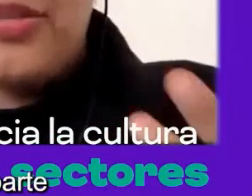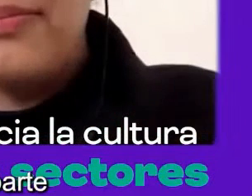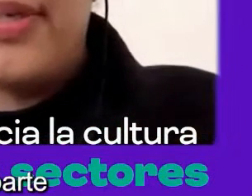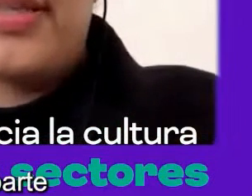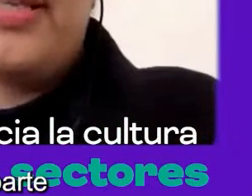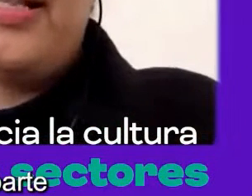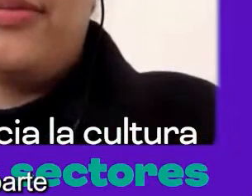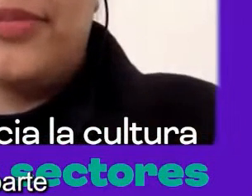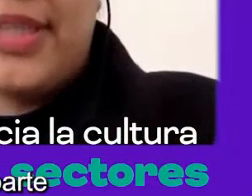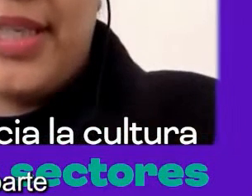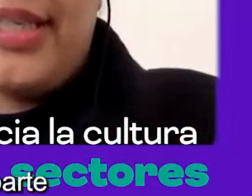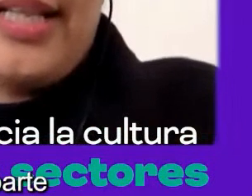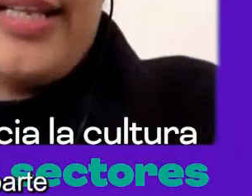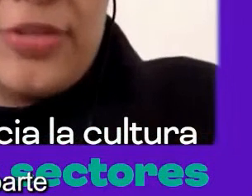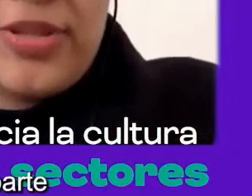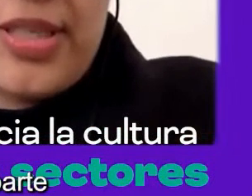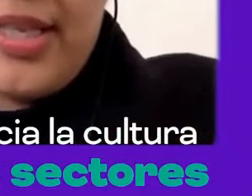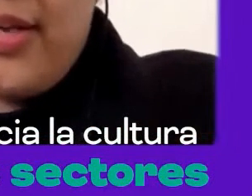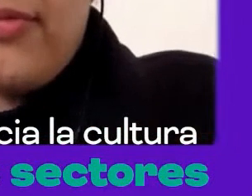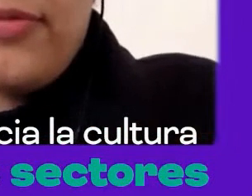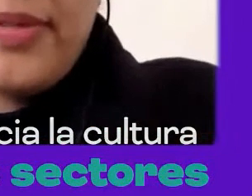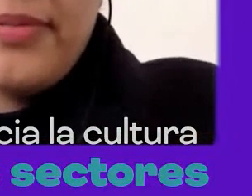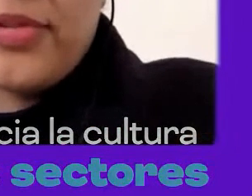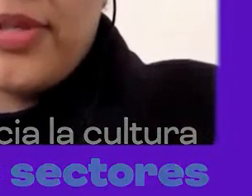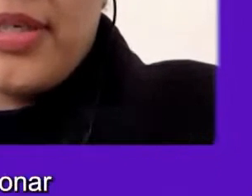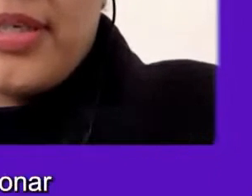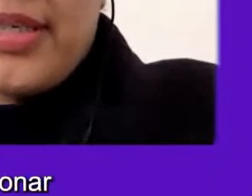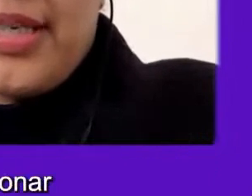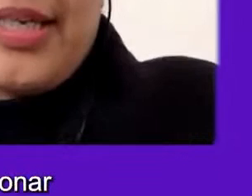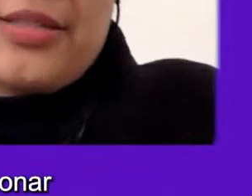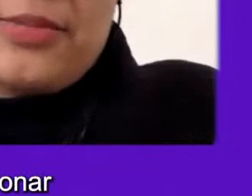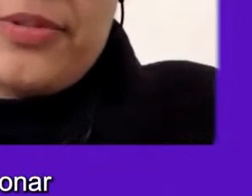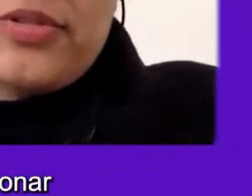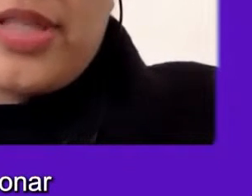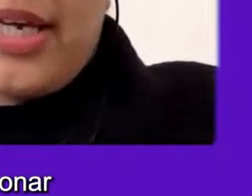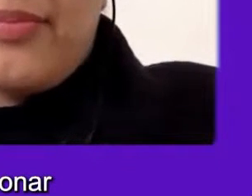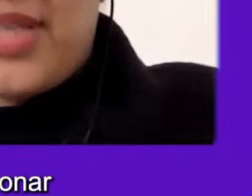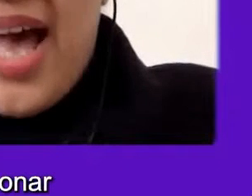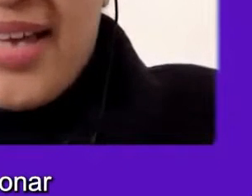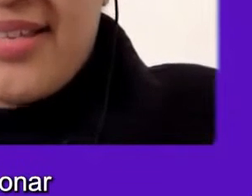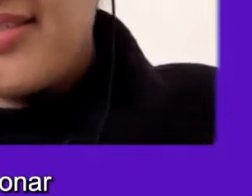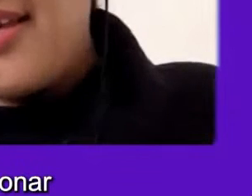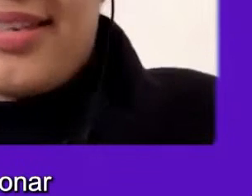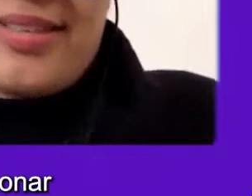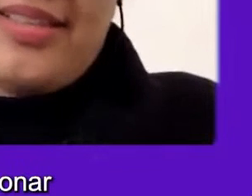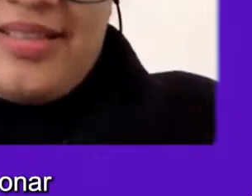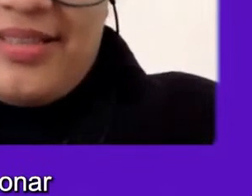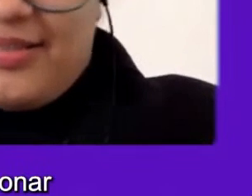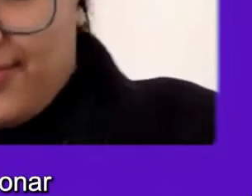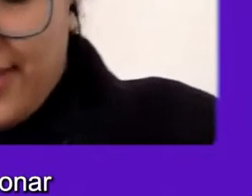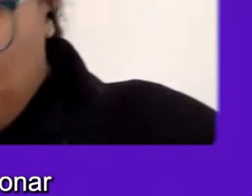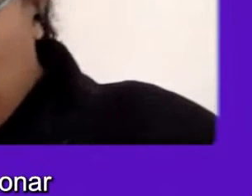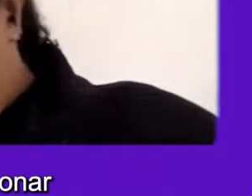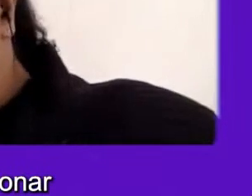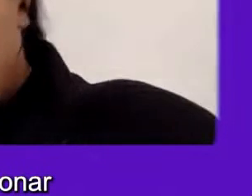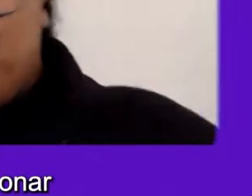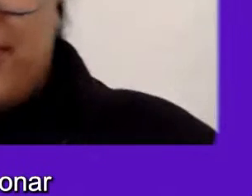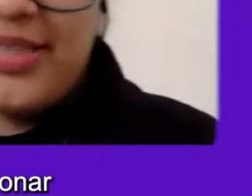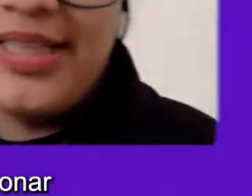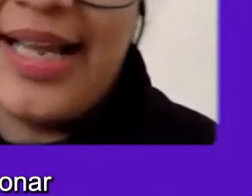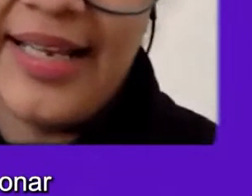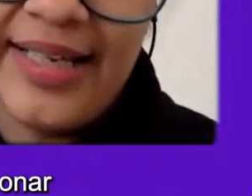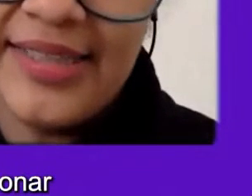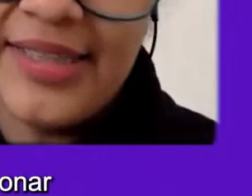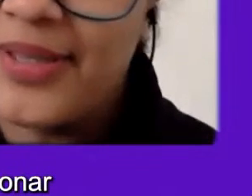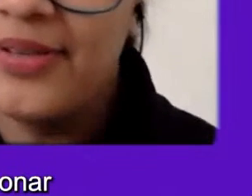que también son parte de la comunidad y de la sociedad que conformamos. Y que después nos quejamos, ¡ay, es que! Y va a sonar muy feo, pero